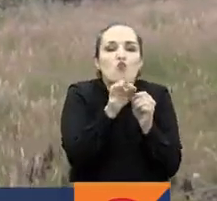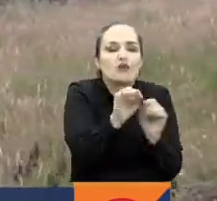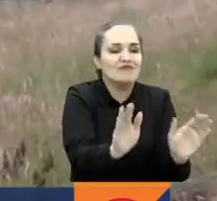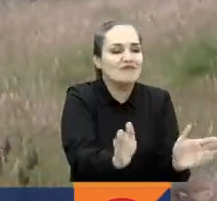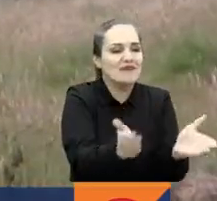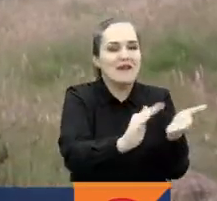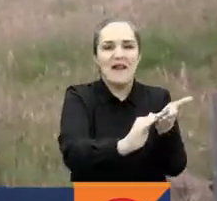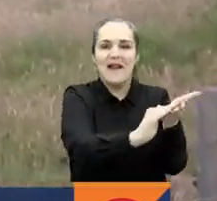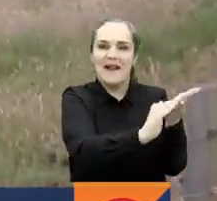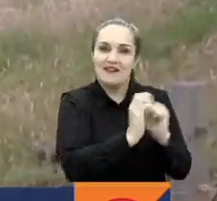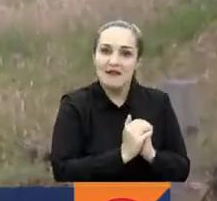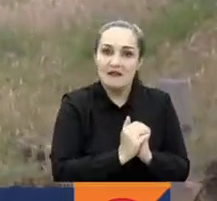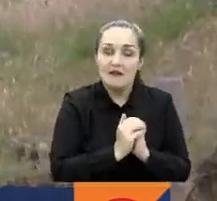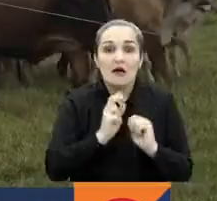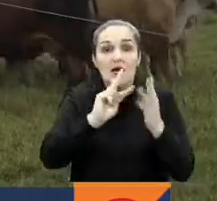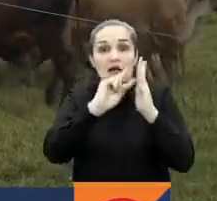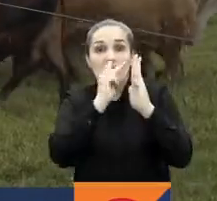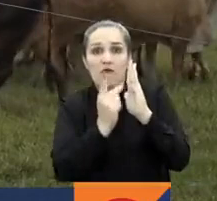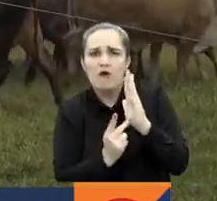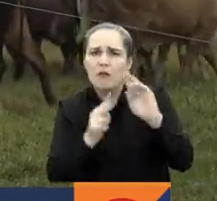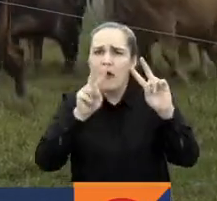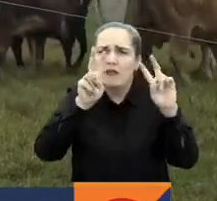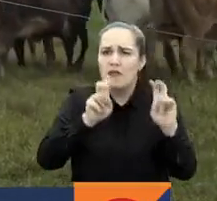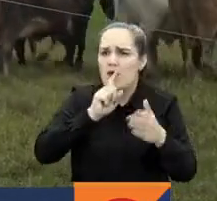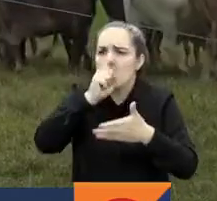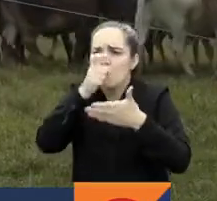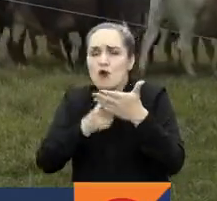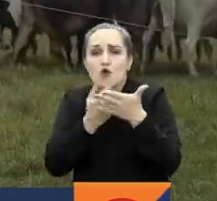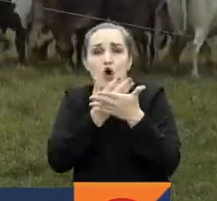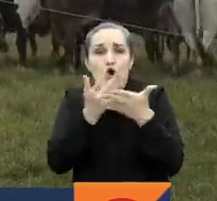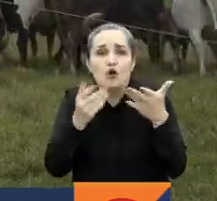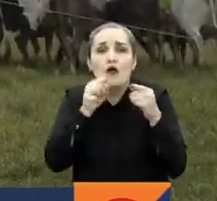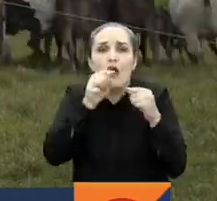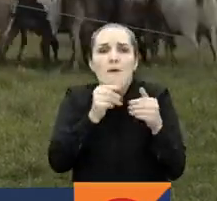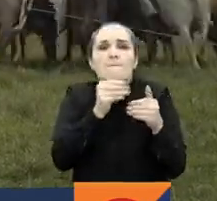Aseguró que todas las reformas y los cambios en temas de impuestos se harán de manera progresiva.